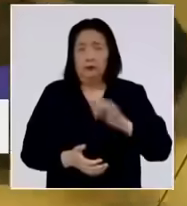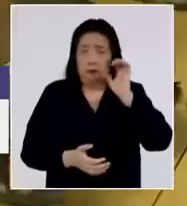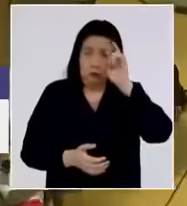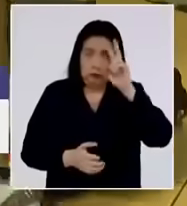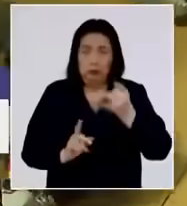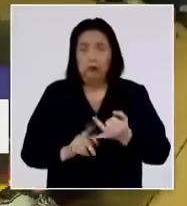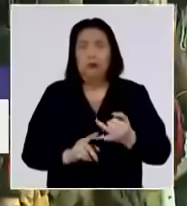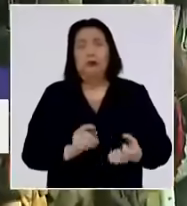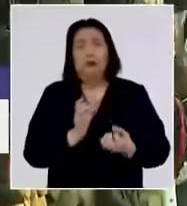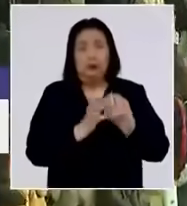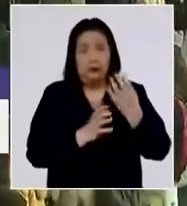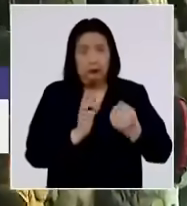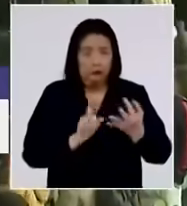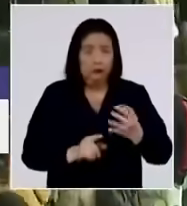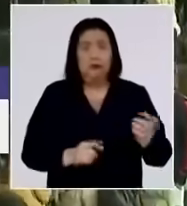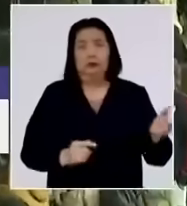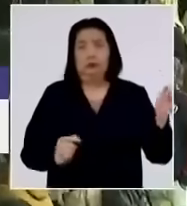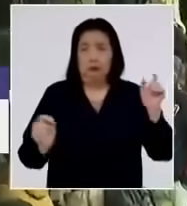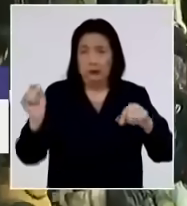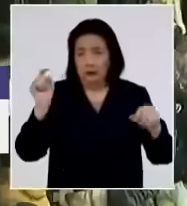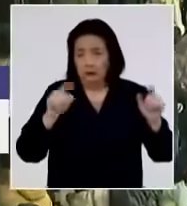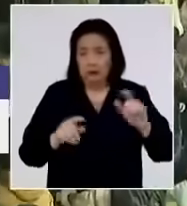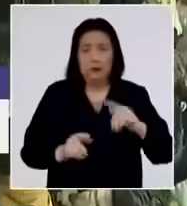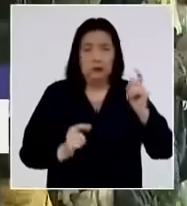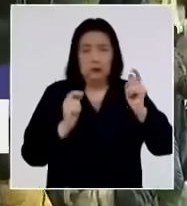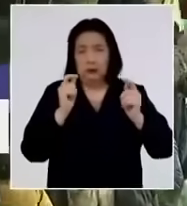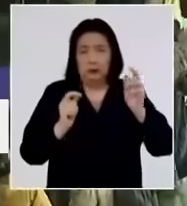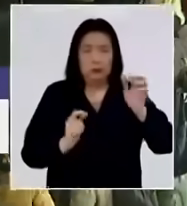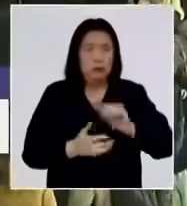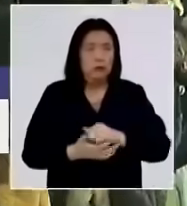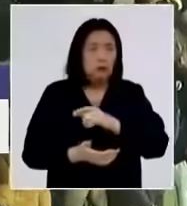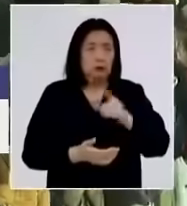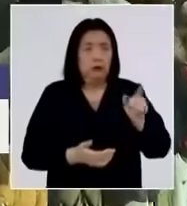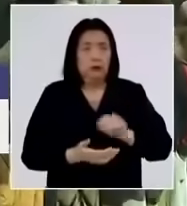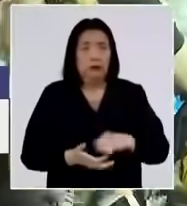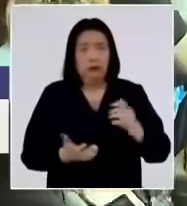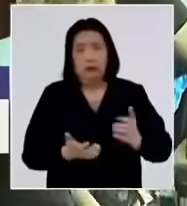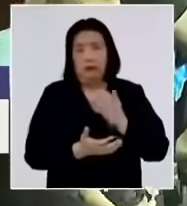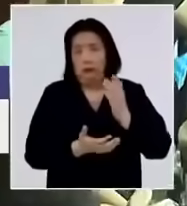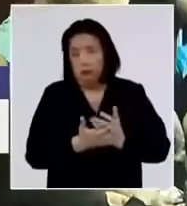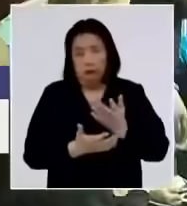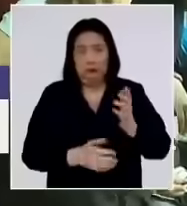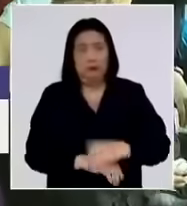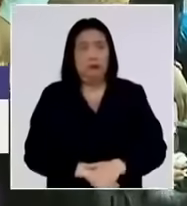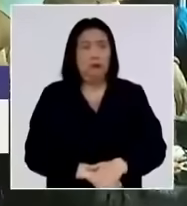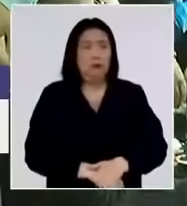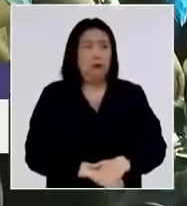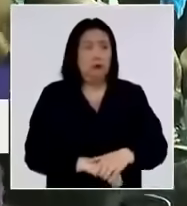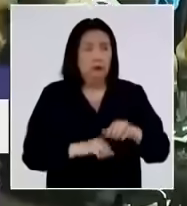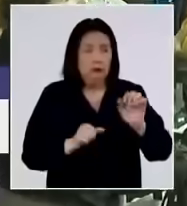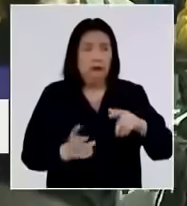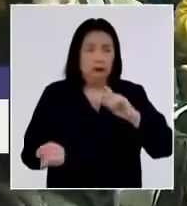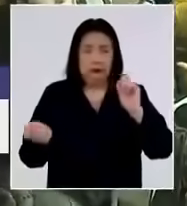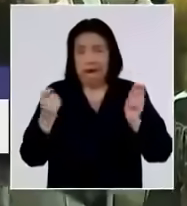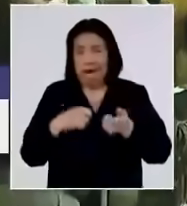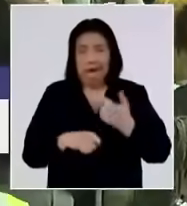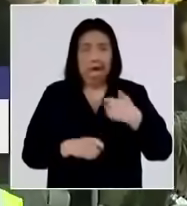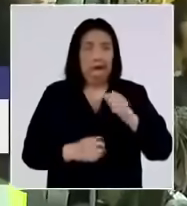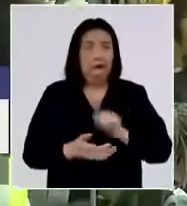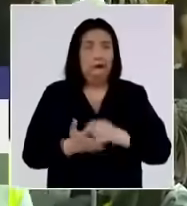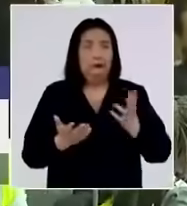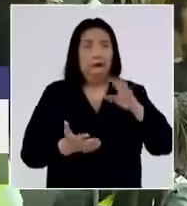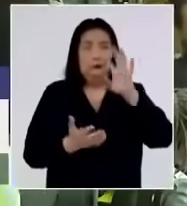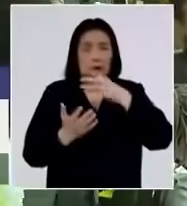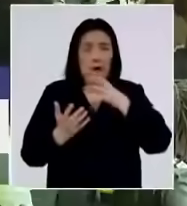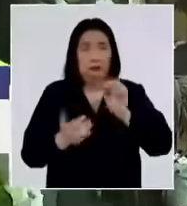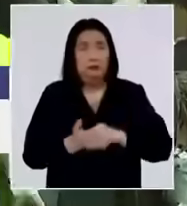Cusco, Arequipa, donde llegan turistas de diferentes países, son quienes han tenido este problema, han tenido que cambiar completamente su